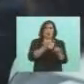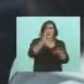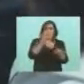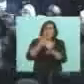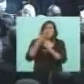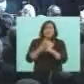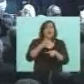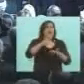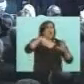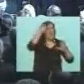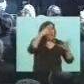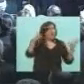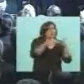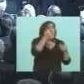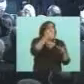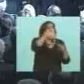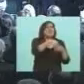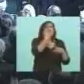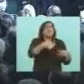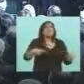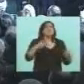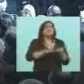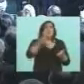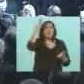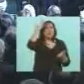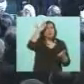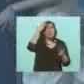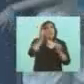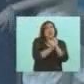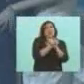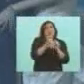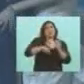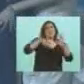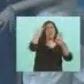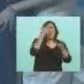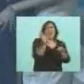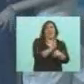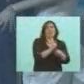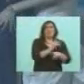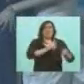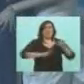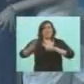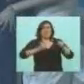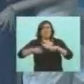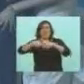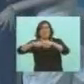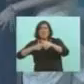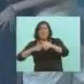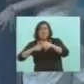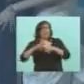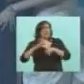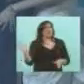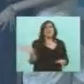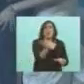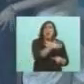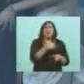de exportar contenidos culturales que tiene nuestra industria cinematográfica con nuestros actores, directores, técnicos, todos,